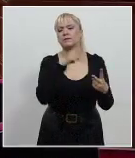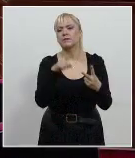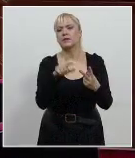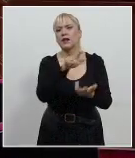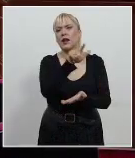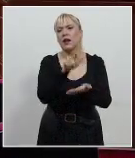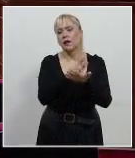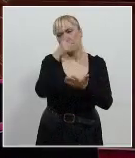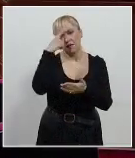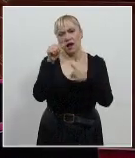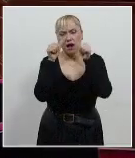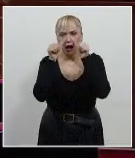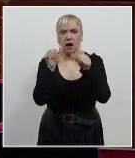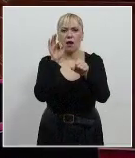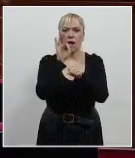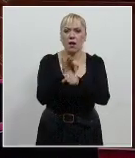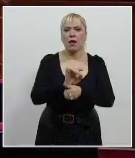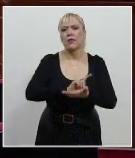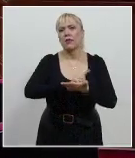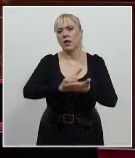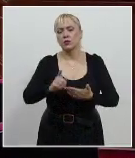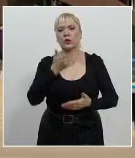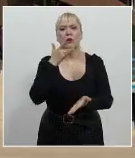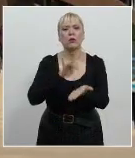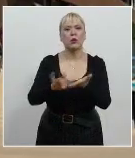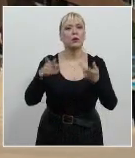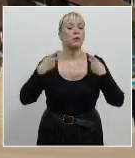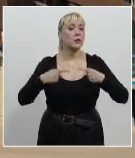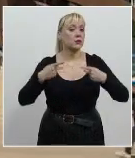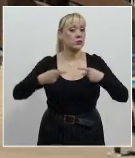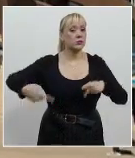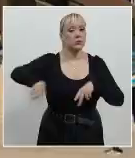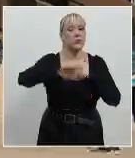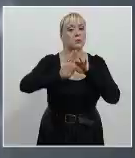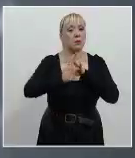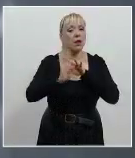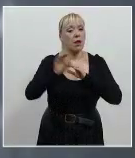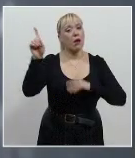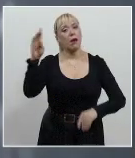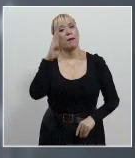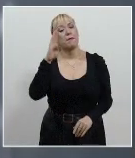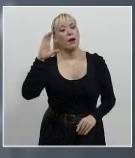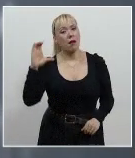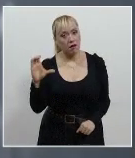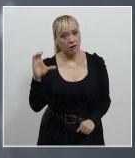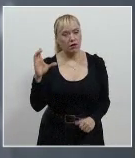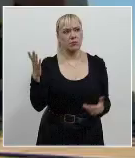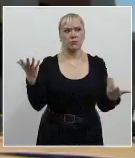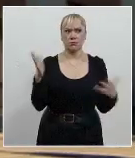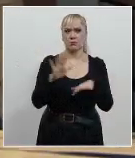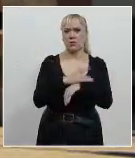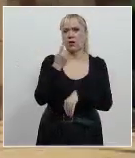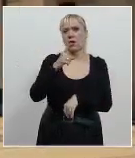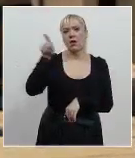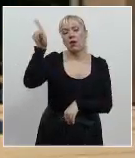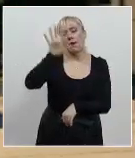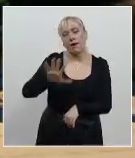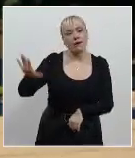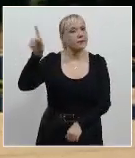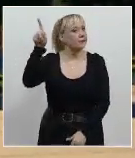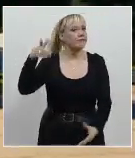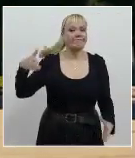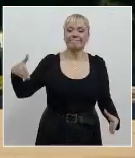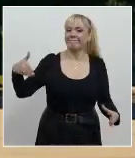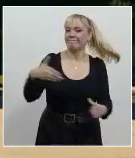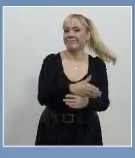de la Ley para la Atención, Protección de los Derechos y Apoyo a las Personas Migrantes de Baja California. Esto porque el Congreso local rebasó